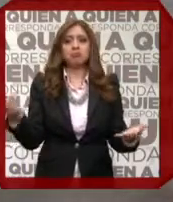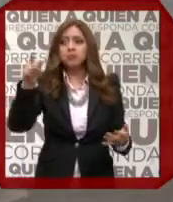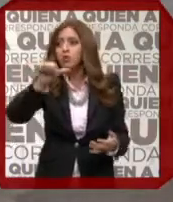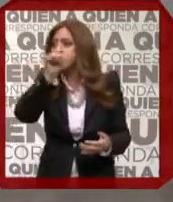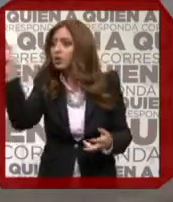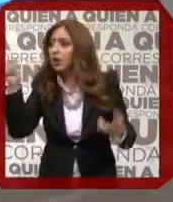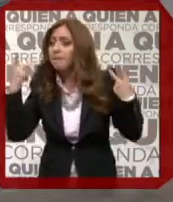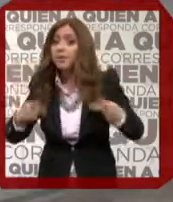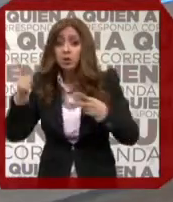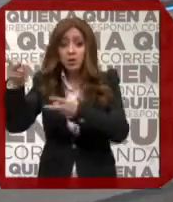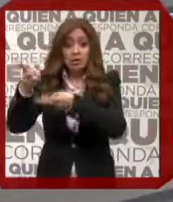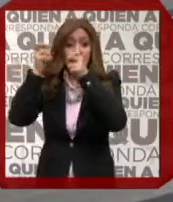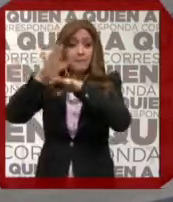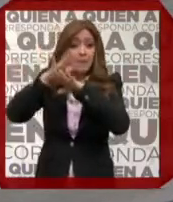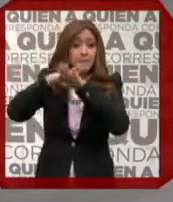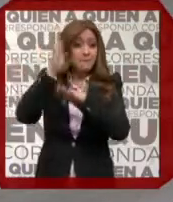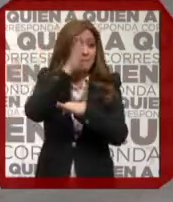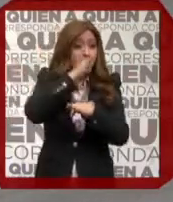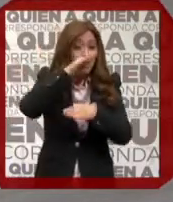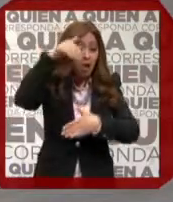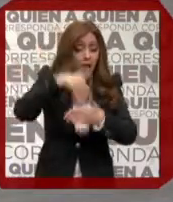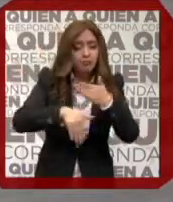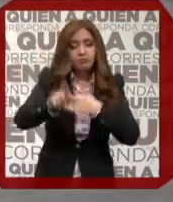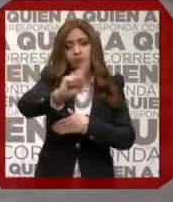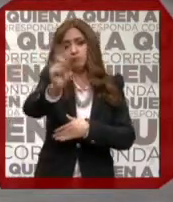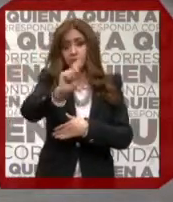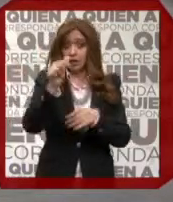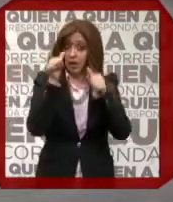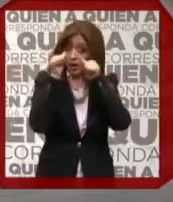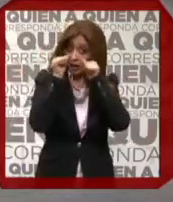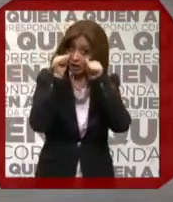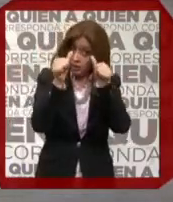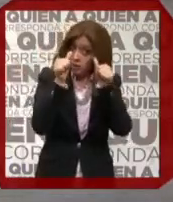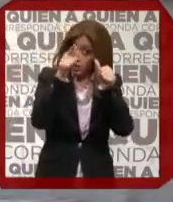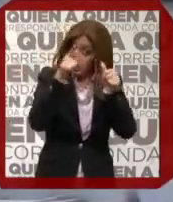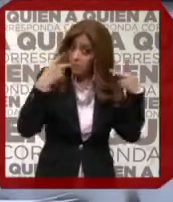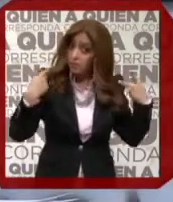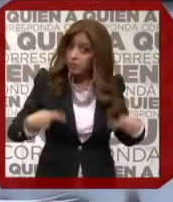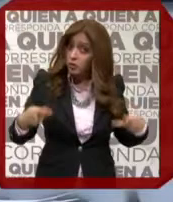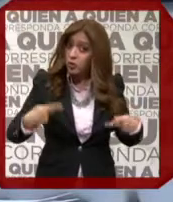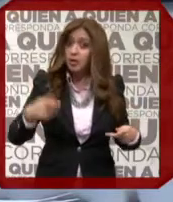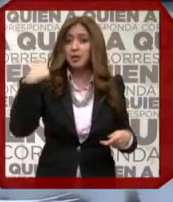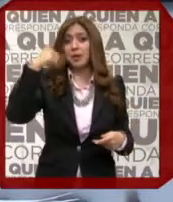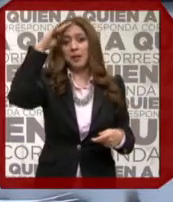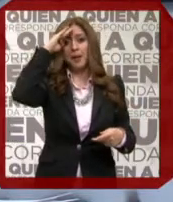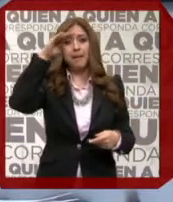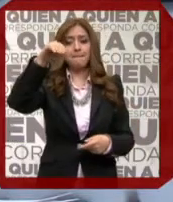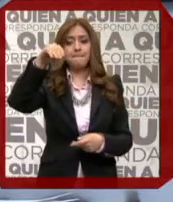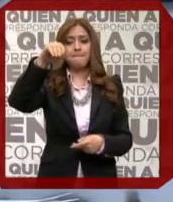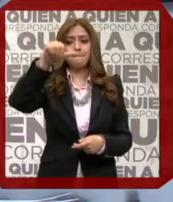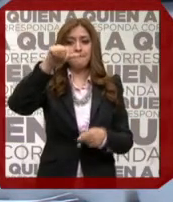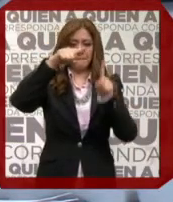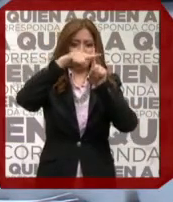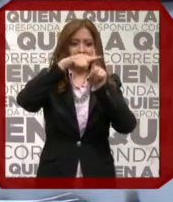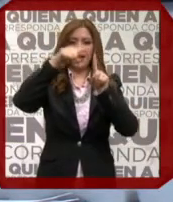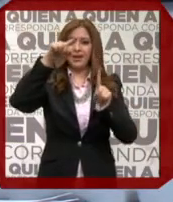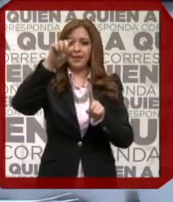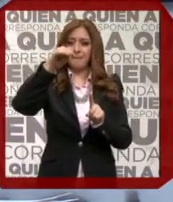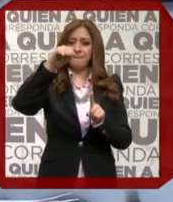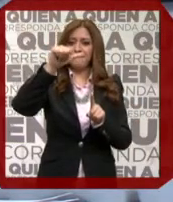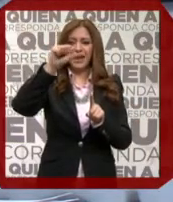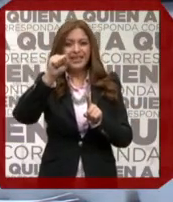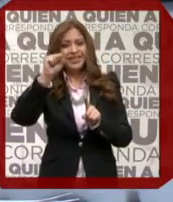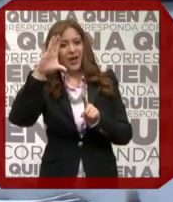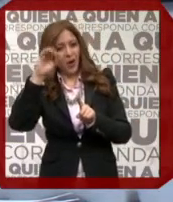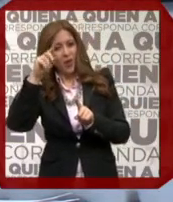hagan mal pues atención a la gente y directivos de mascota creo que son franquicias No pues atención